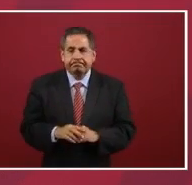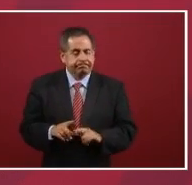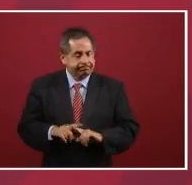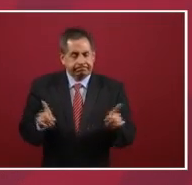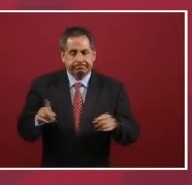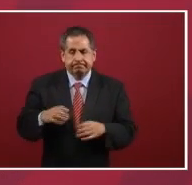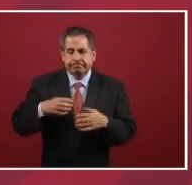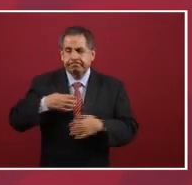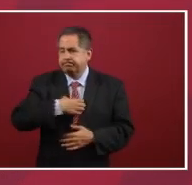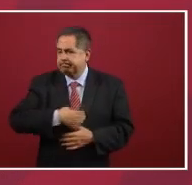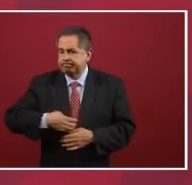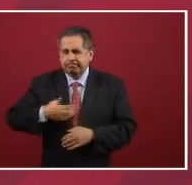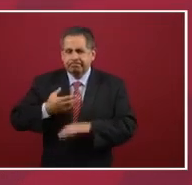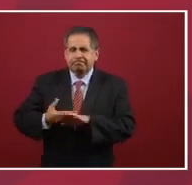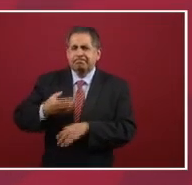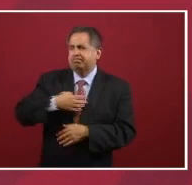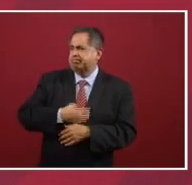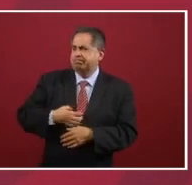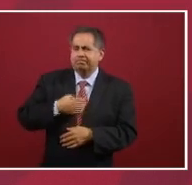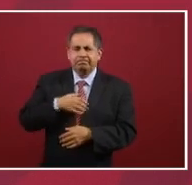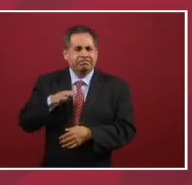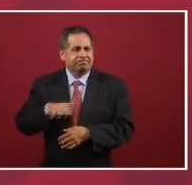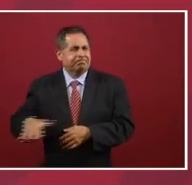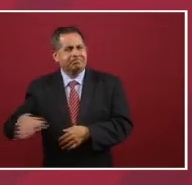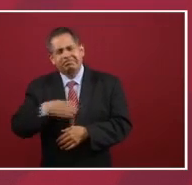la gente está muy contenta,